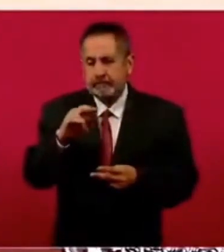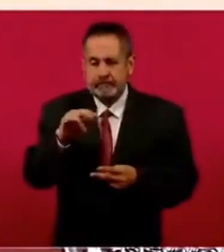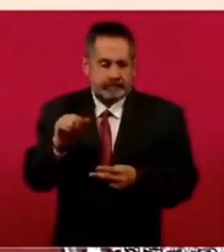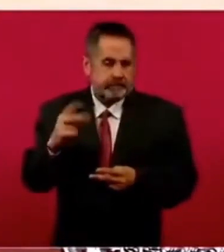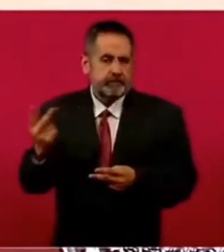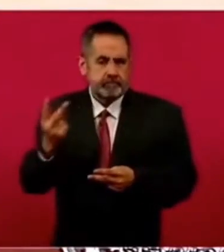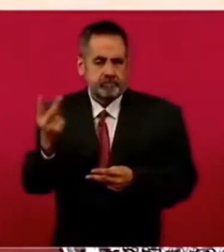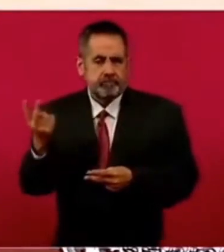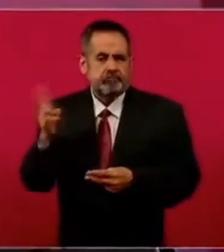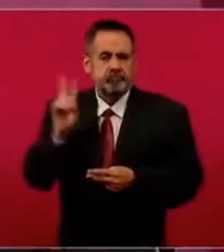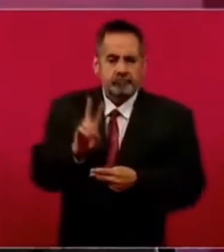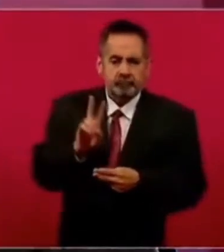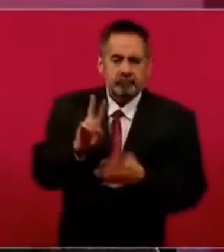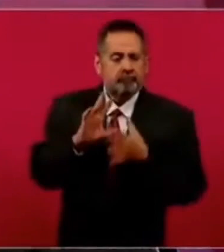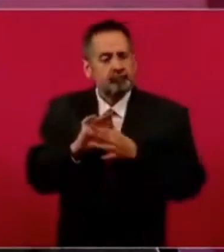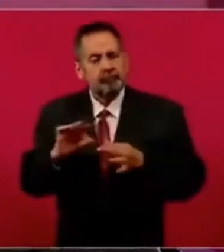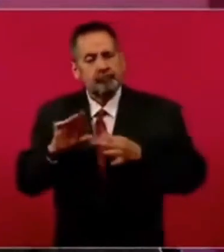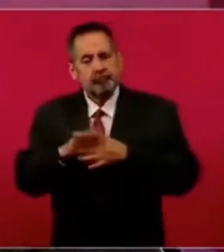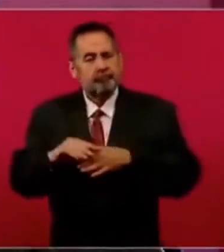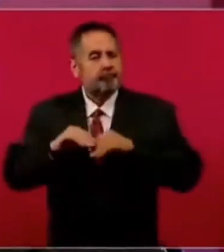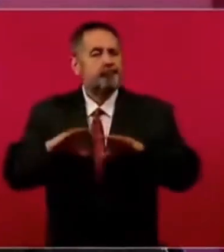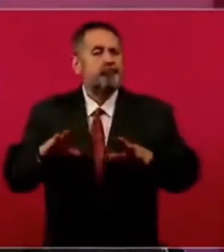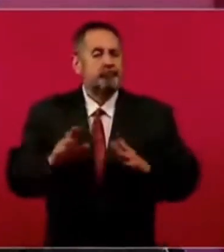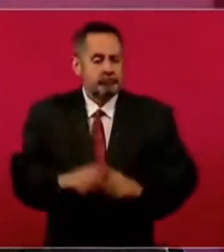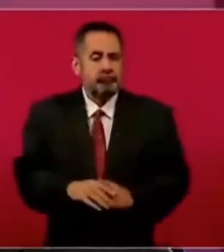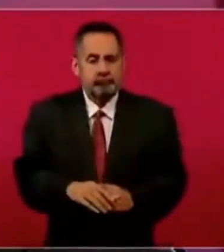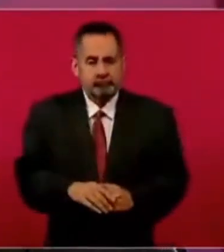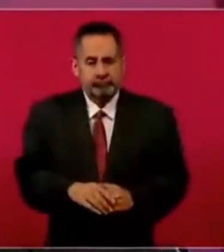que estén los dos.